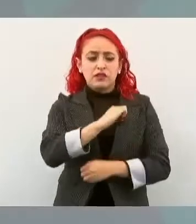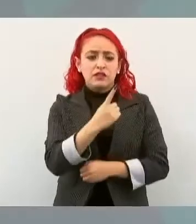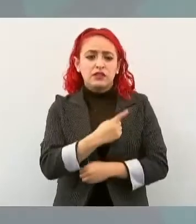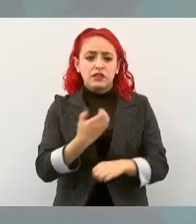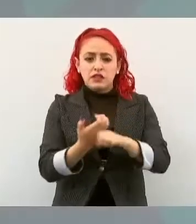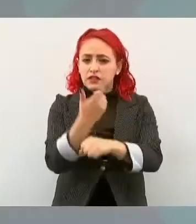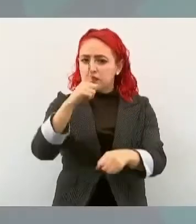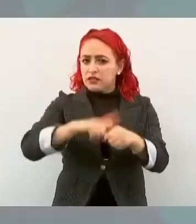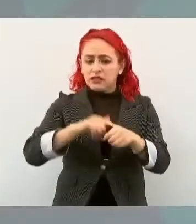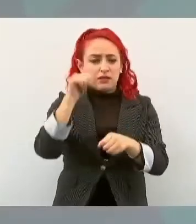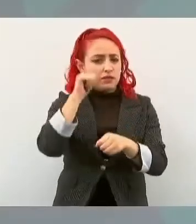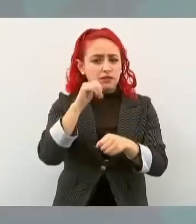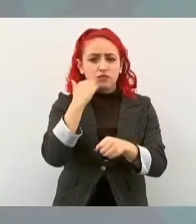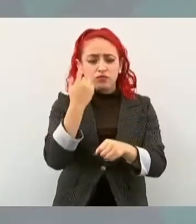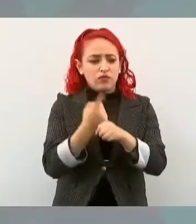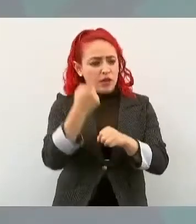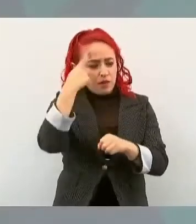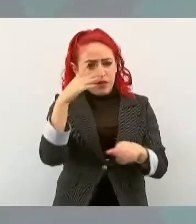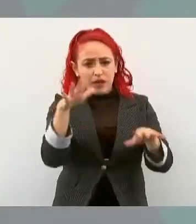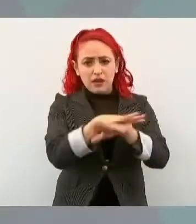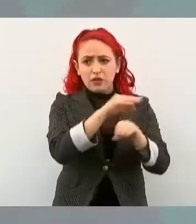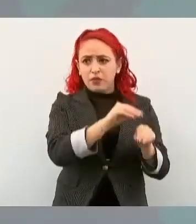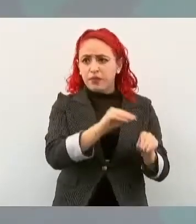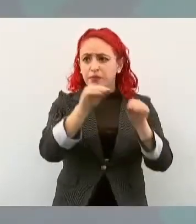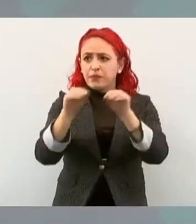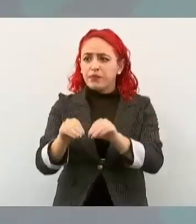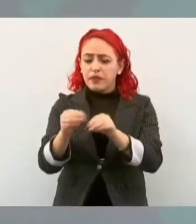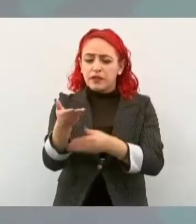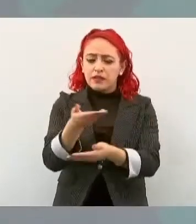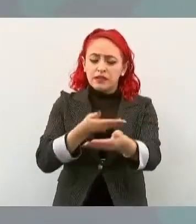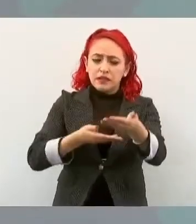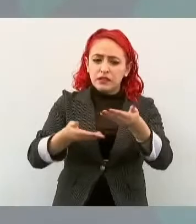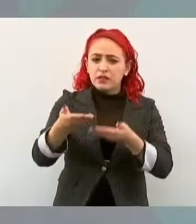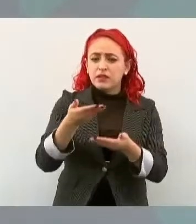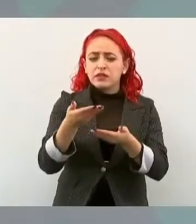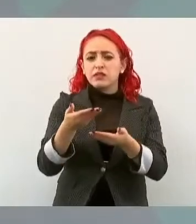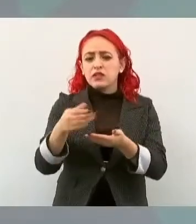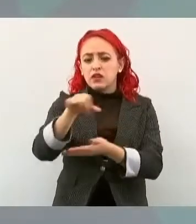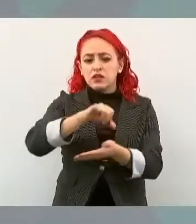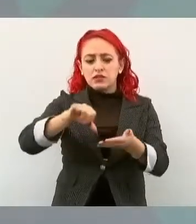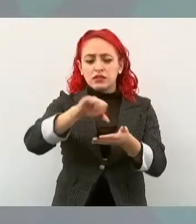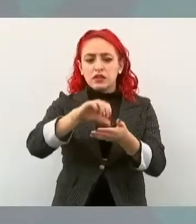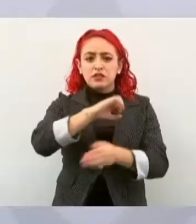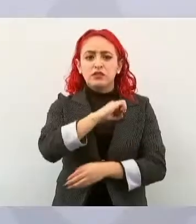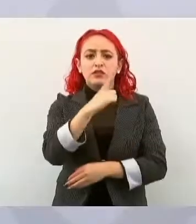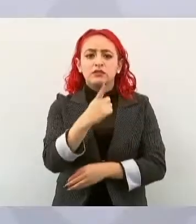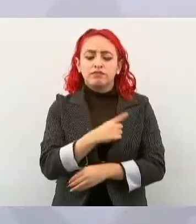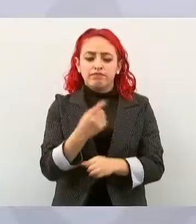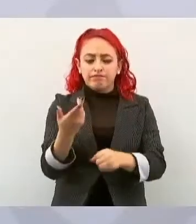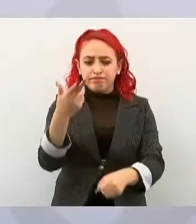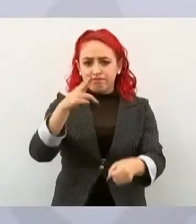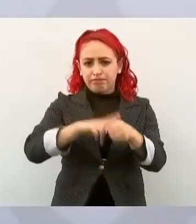siempre voluntarios, para transferir los servicios otorgados en los centros de salud y